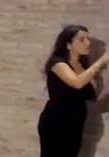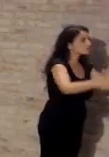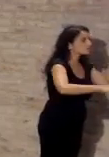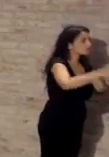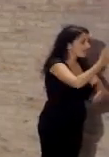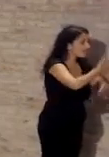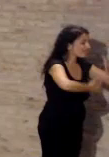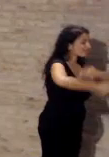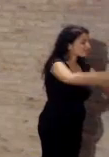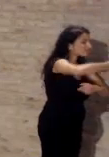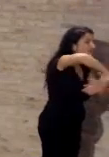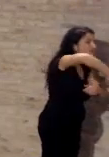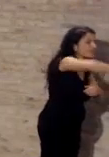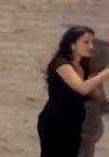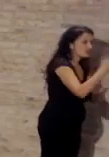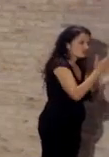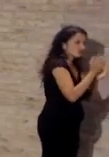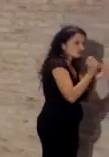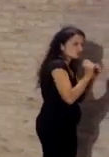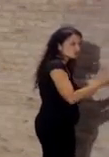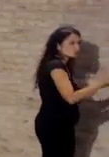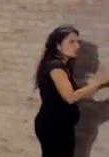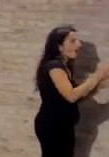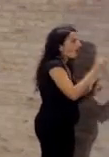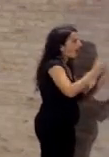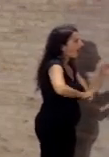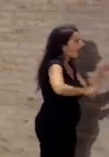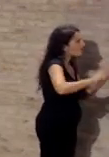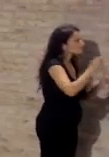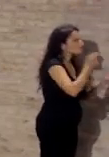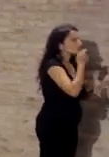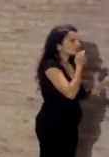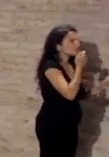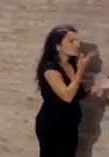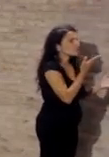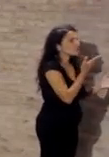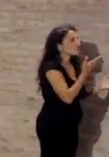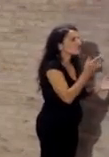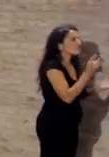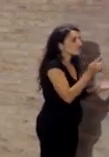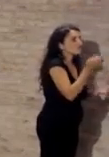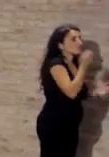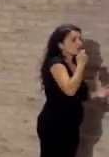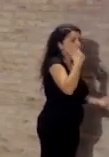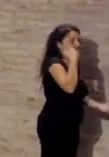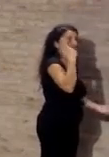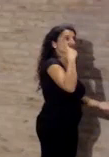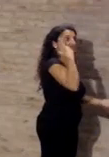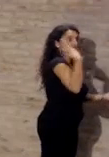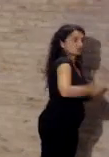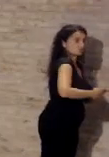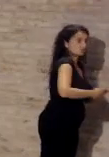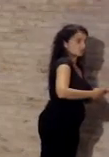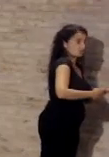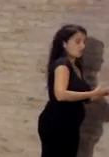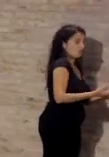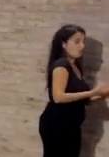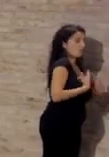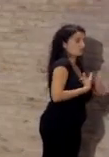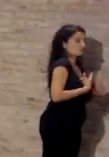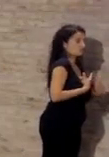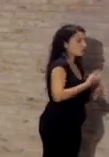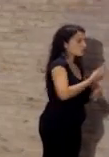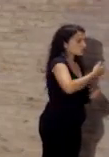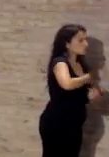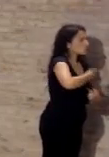muy discutidos por ejemplo a que podamos decidir a que podamos decir qué queremos y qué